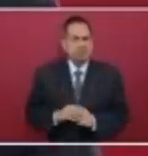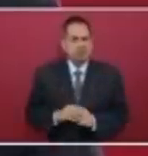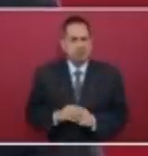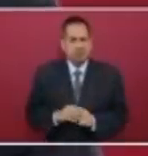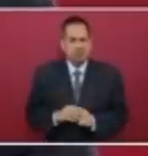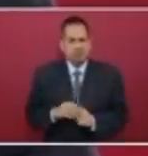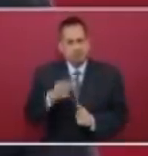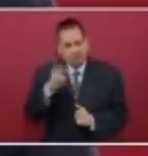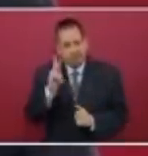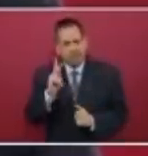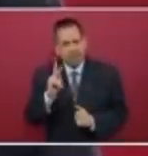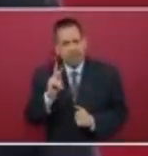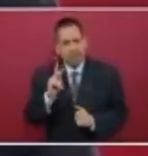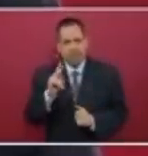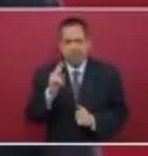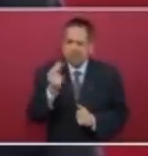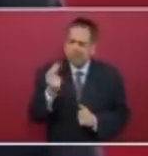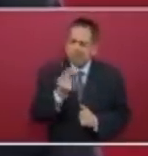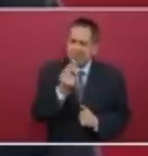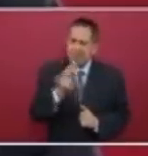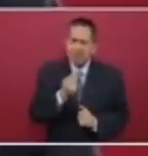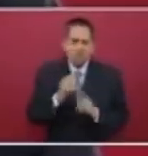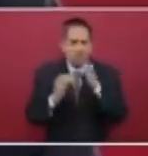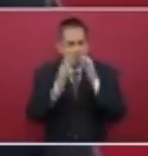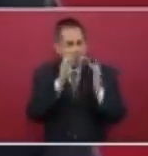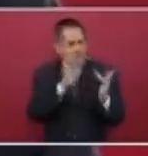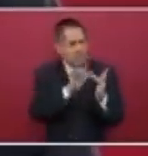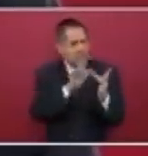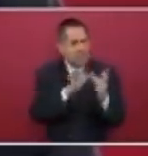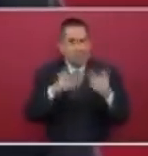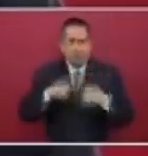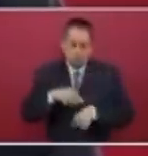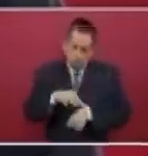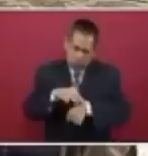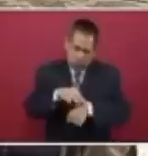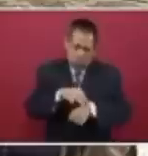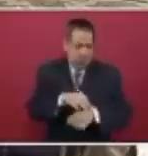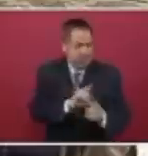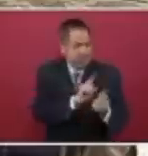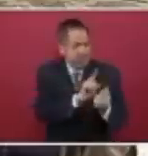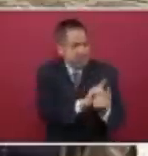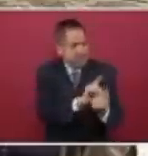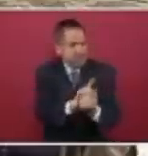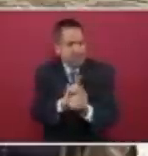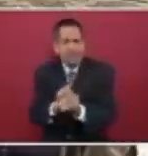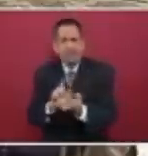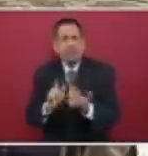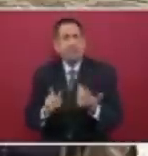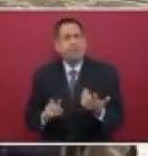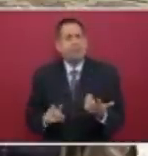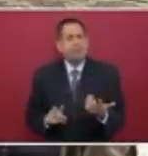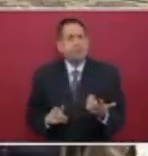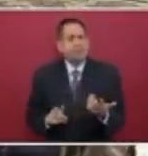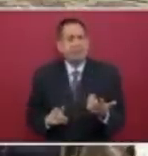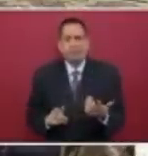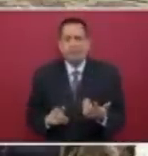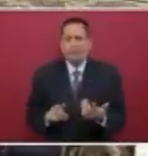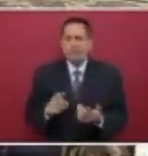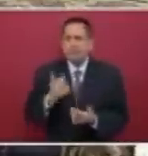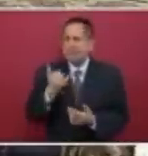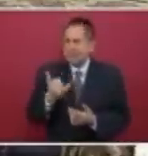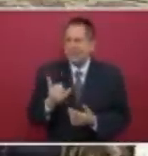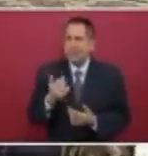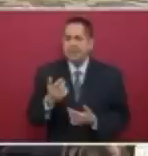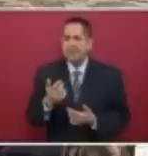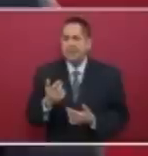pero que necesito tener comunicación con la gente e que